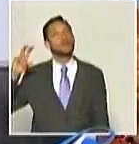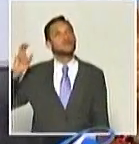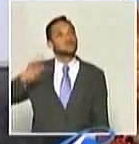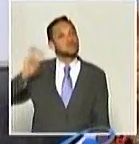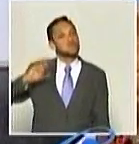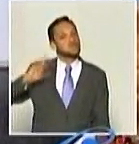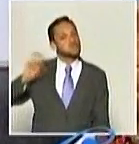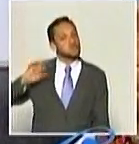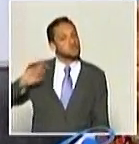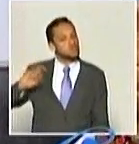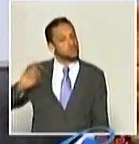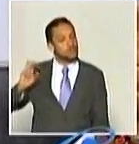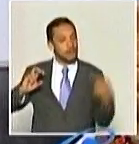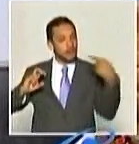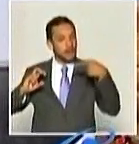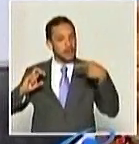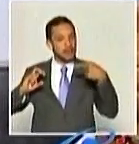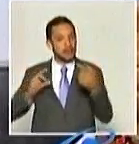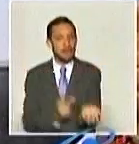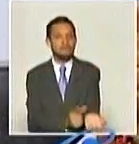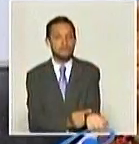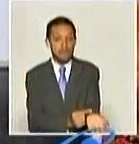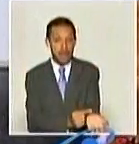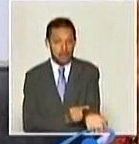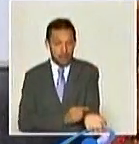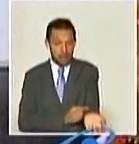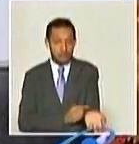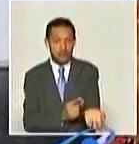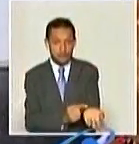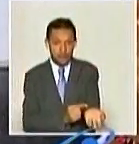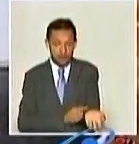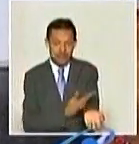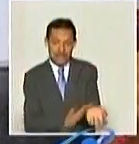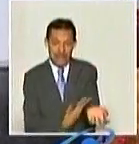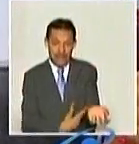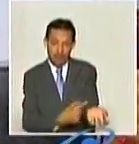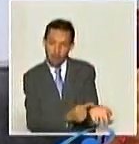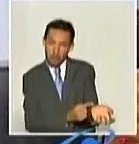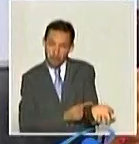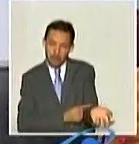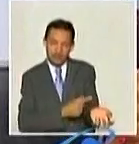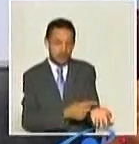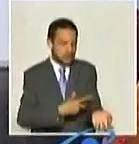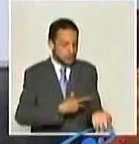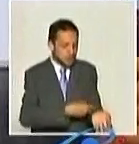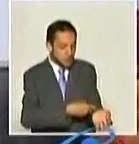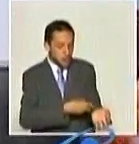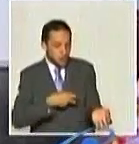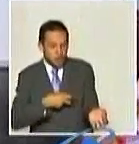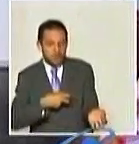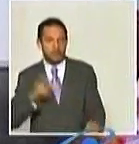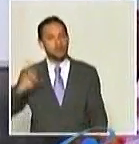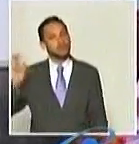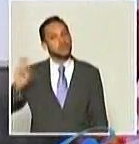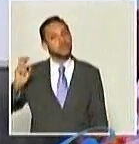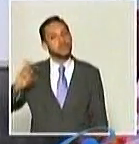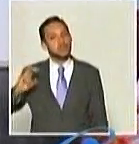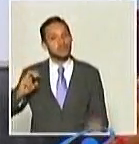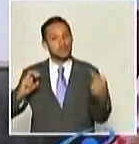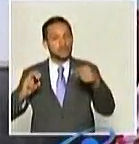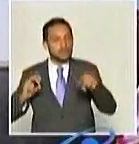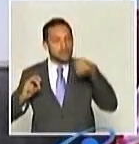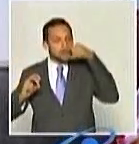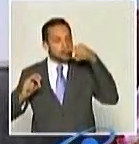plaquetas ya en el campo de la cirugía y de la estética. Y estas mezclas tienen un efecto inmunomodulador